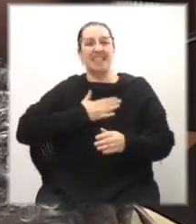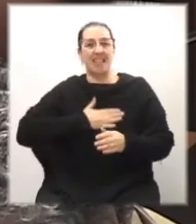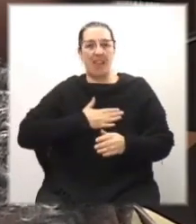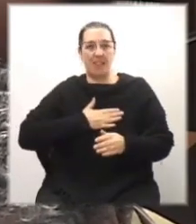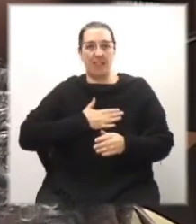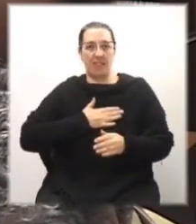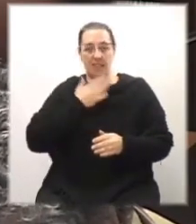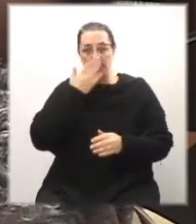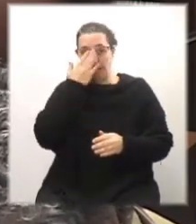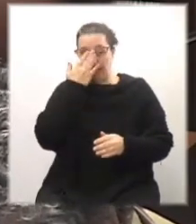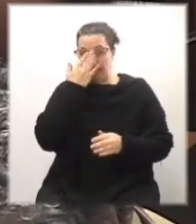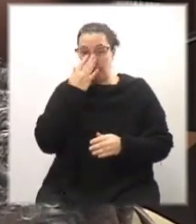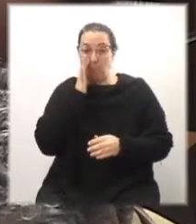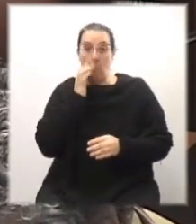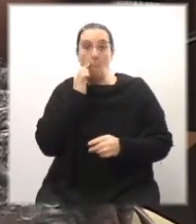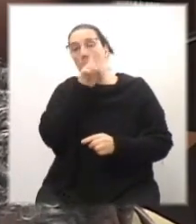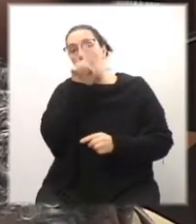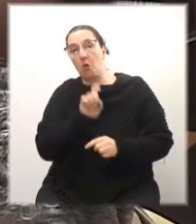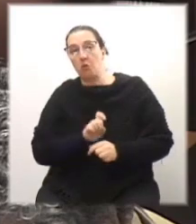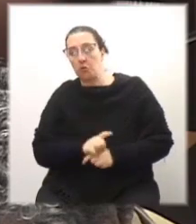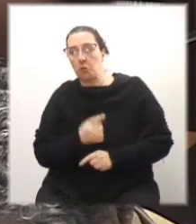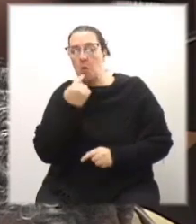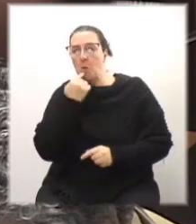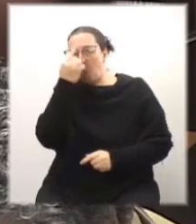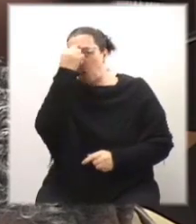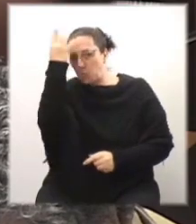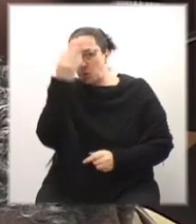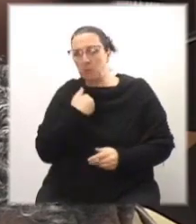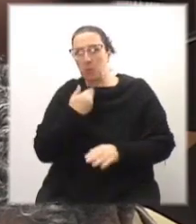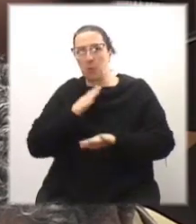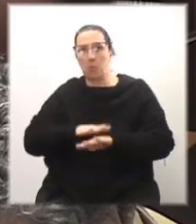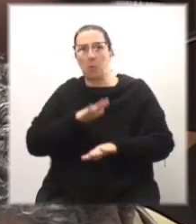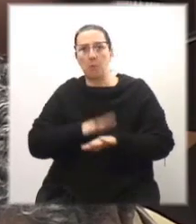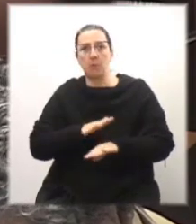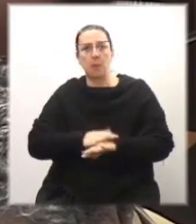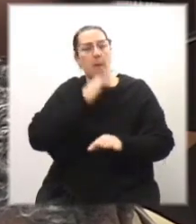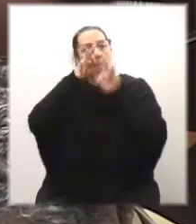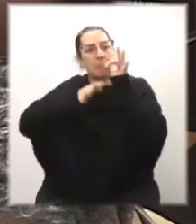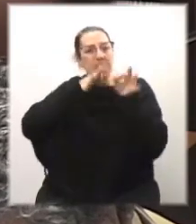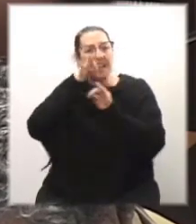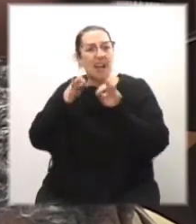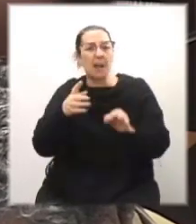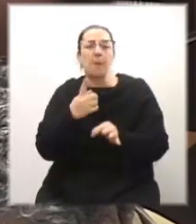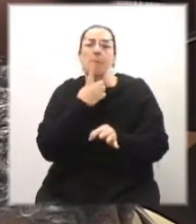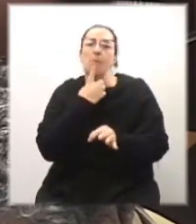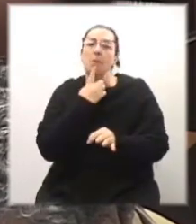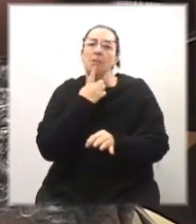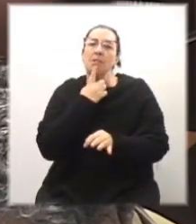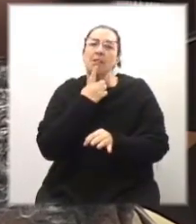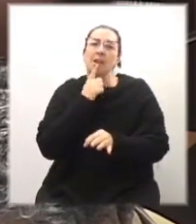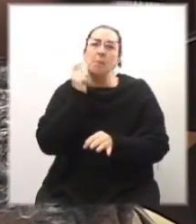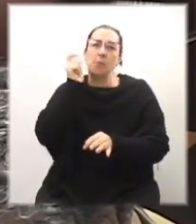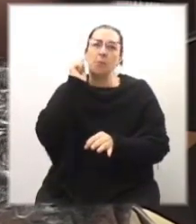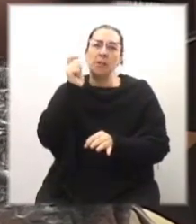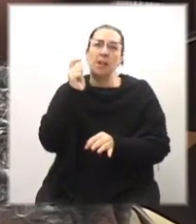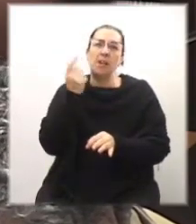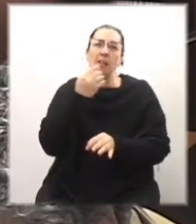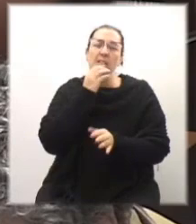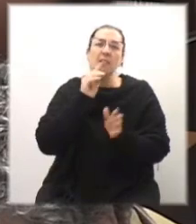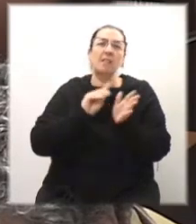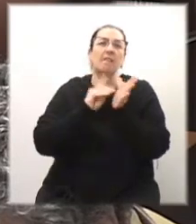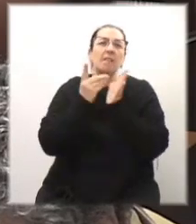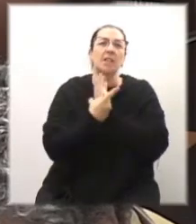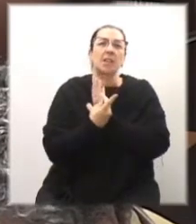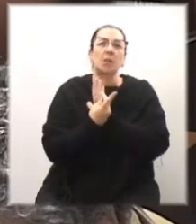Curioso concepto para ser introducido a la hora de explicar una política pública, definir que una persona queda saciada